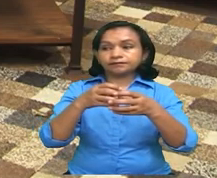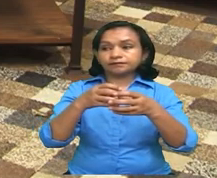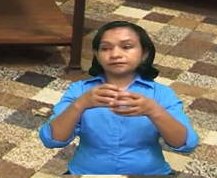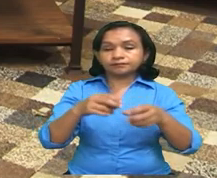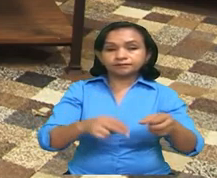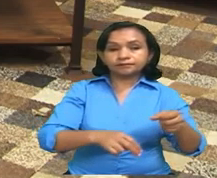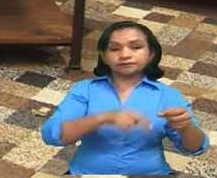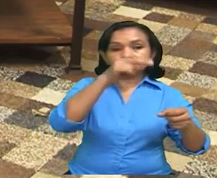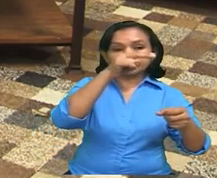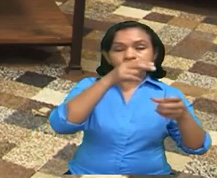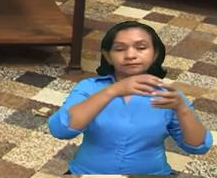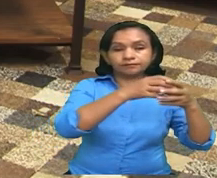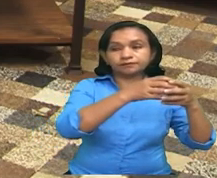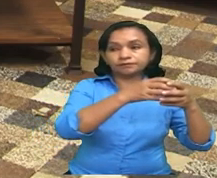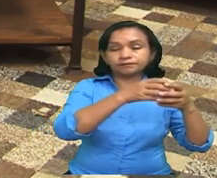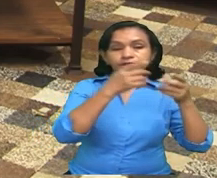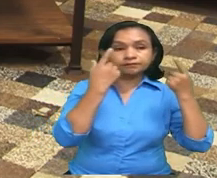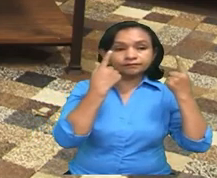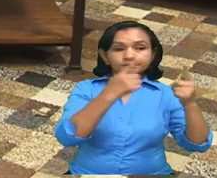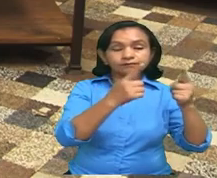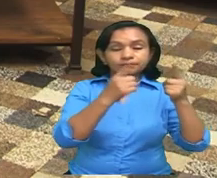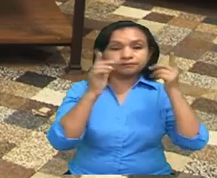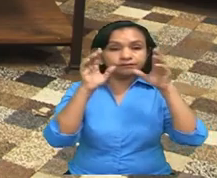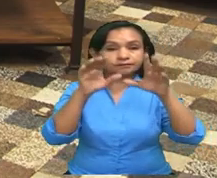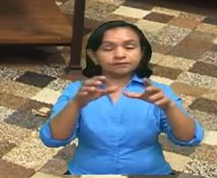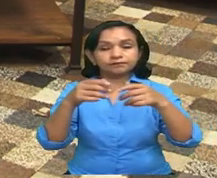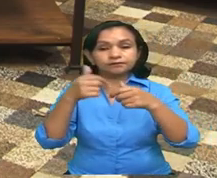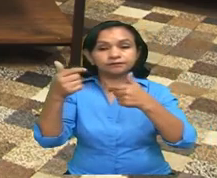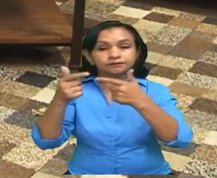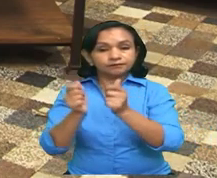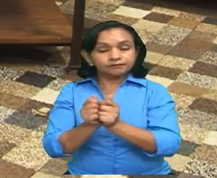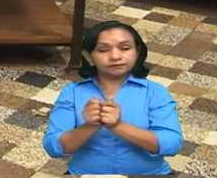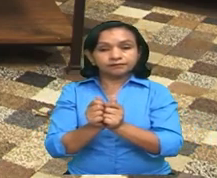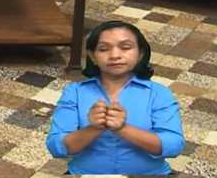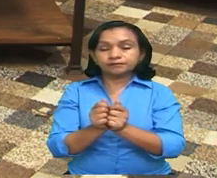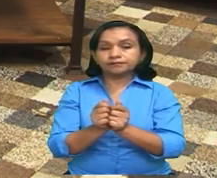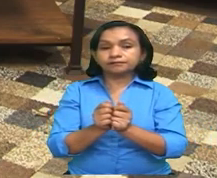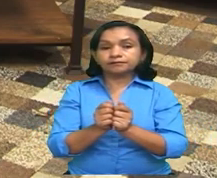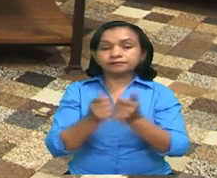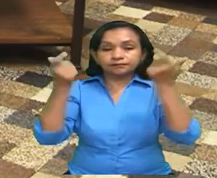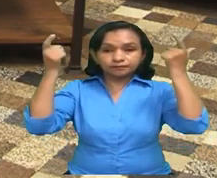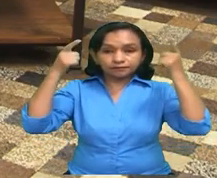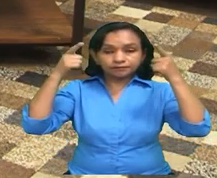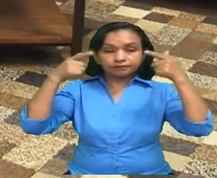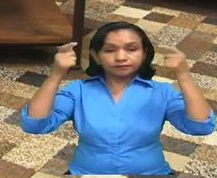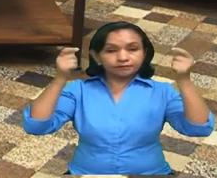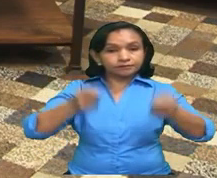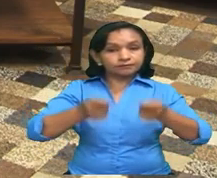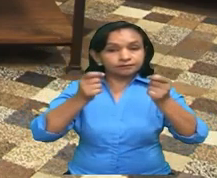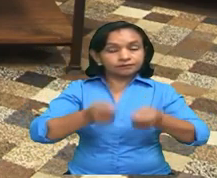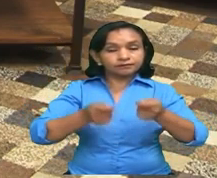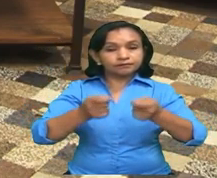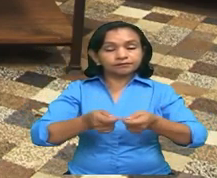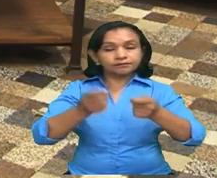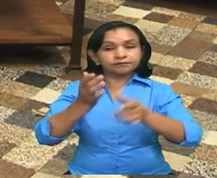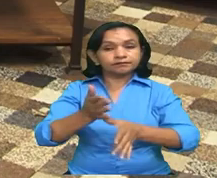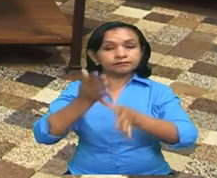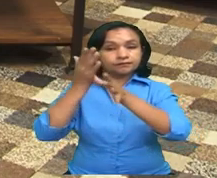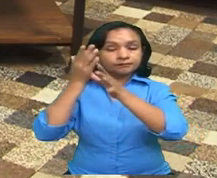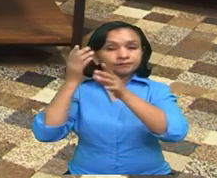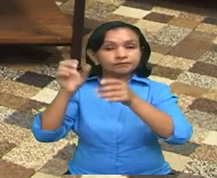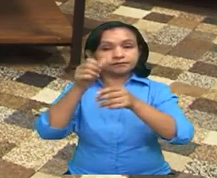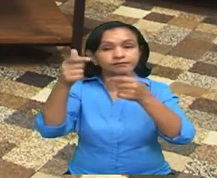a conocer eso que nosotros teníamos para ofrecer. Entonces también pues siempre los estuvimos llevando a lo que es la Costa Caribe y Little